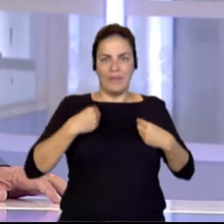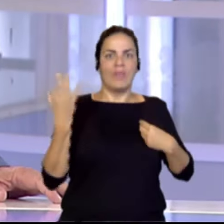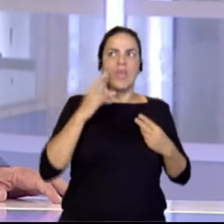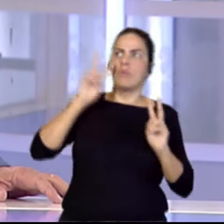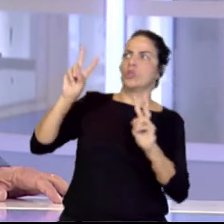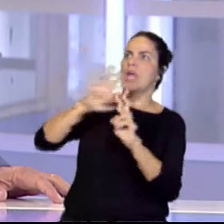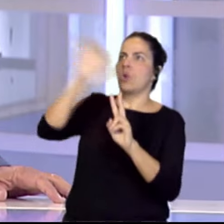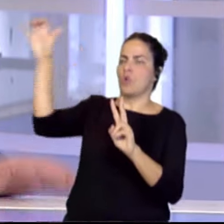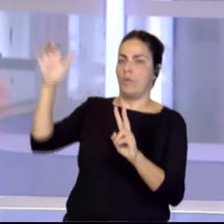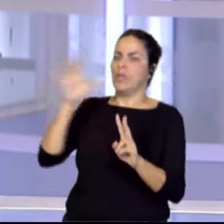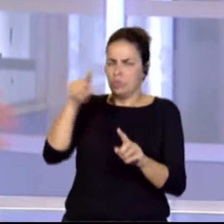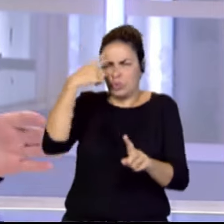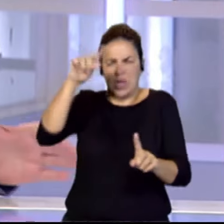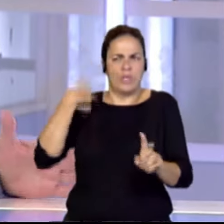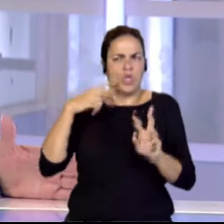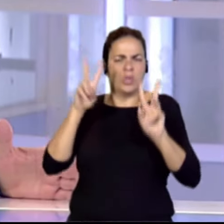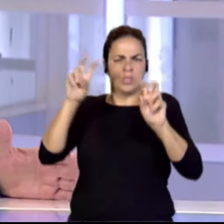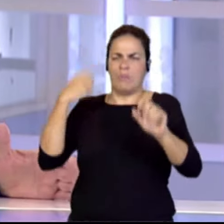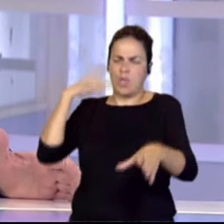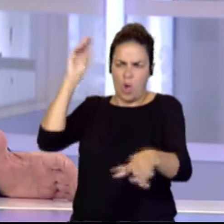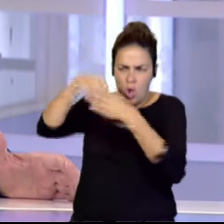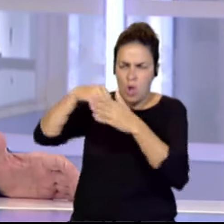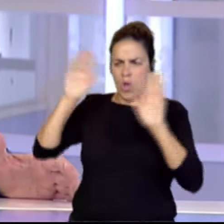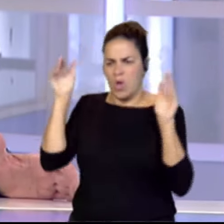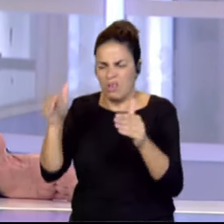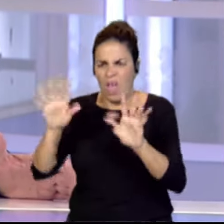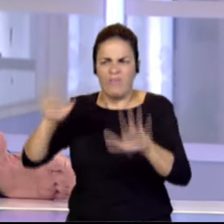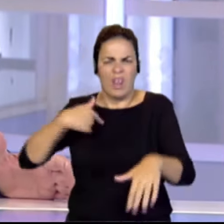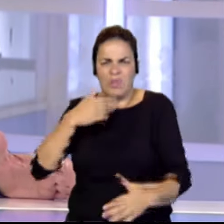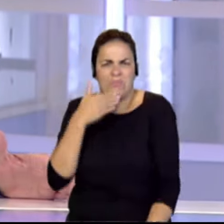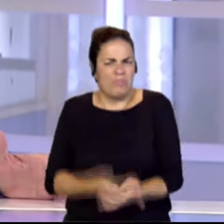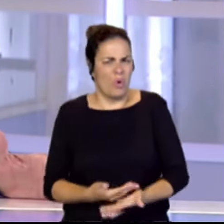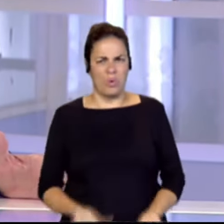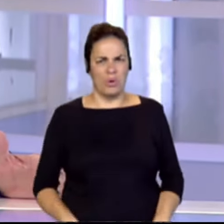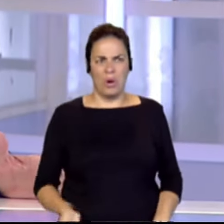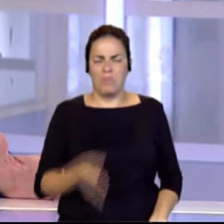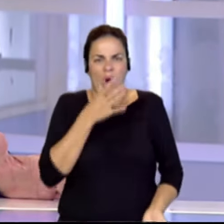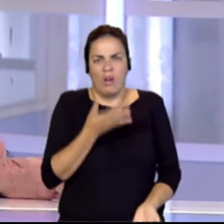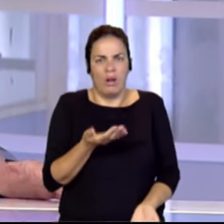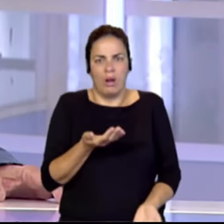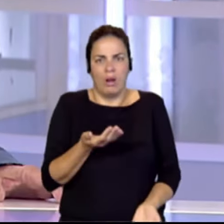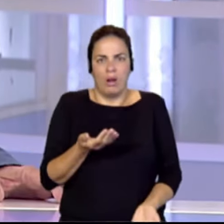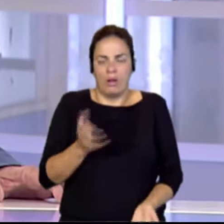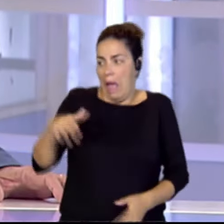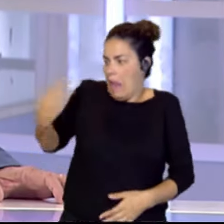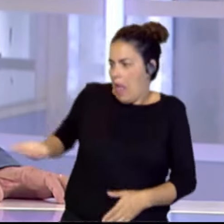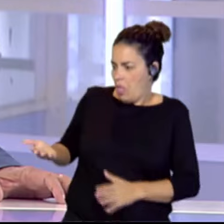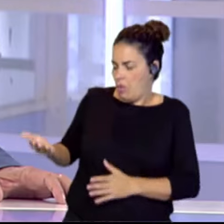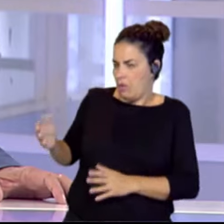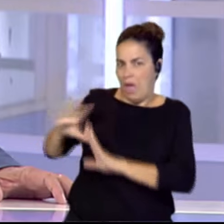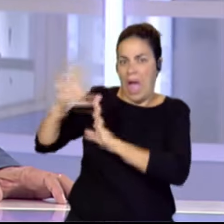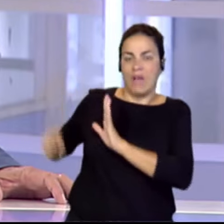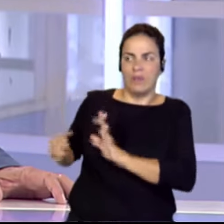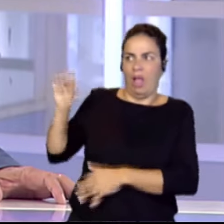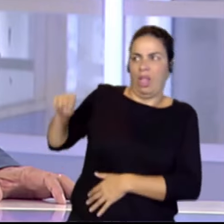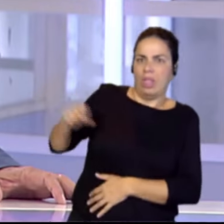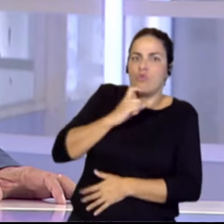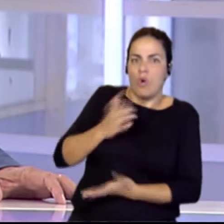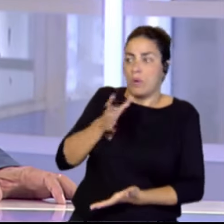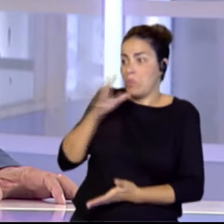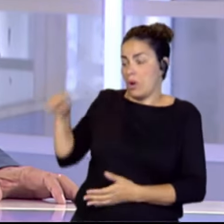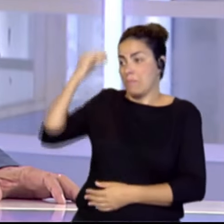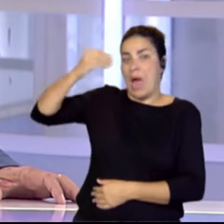metido en todo esto durante mucho tiempo y me he aburrido o sea cómo es posible que no estemos mirando hacia el continente al lado Marruecos no está eh